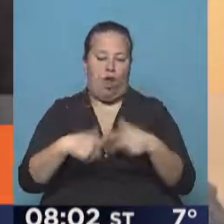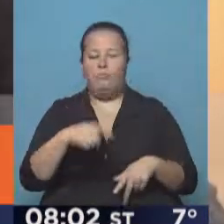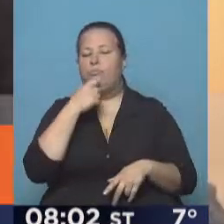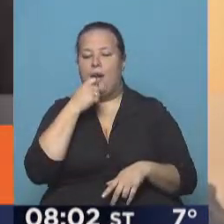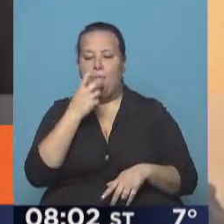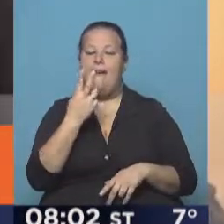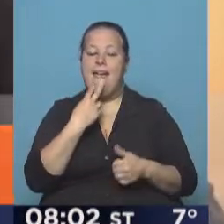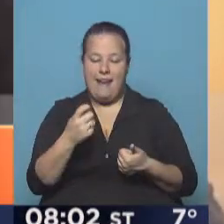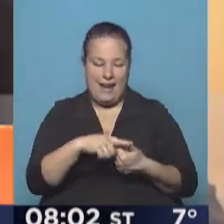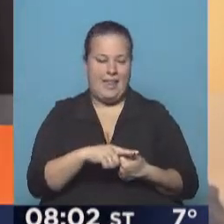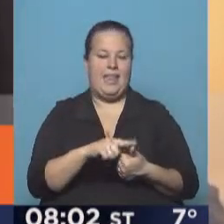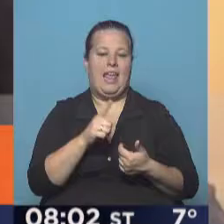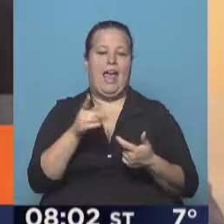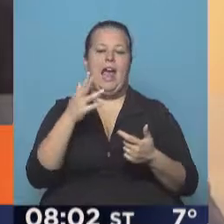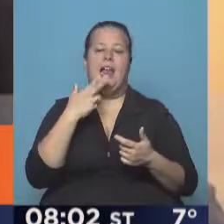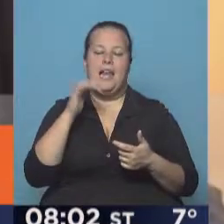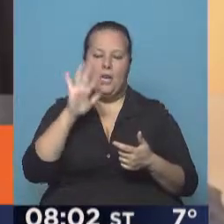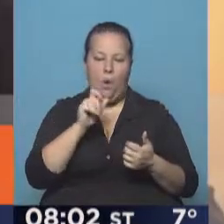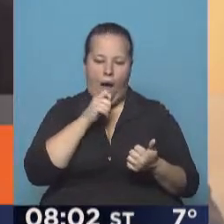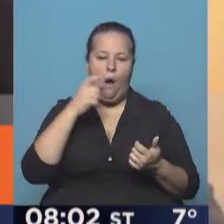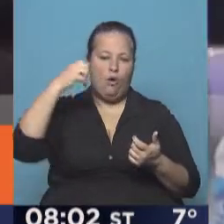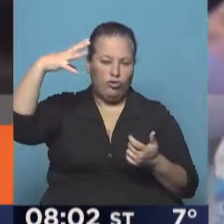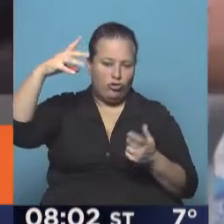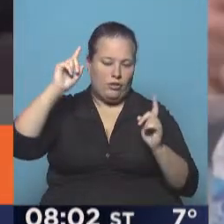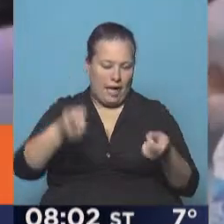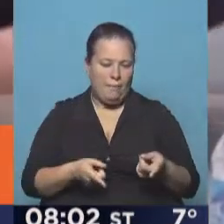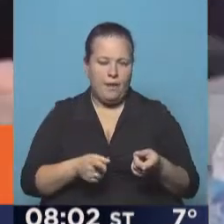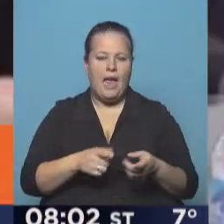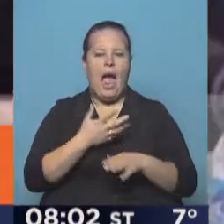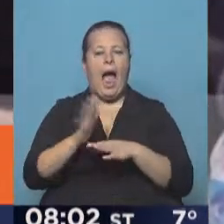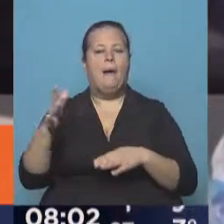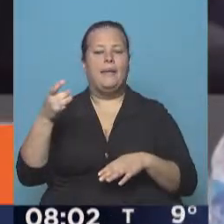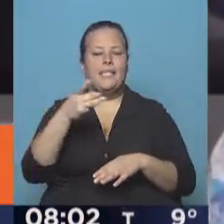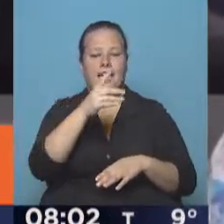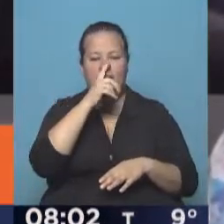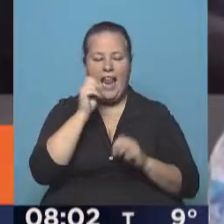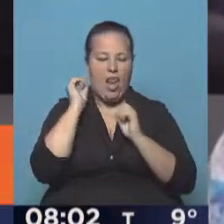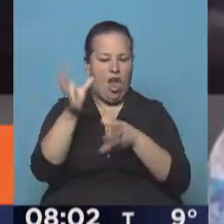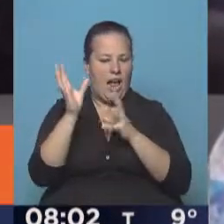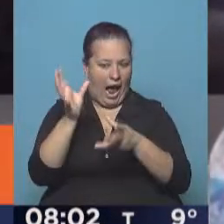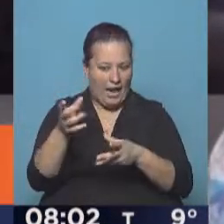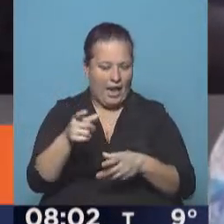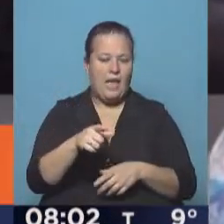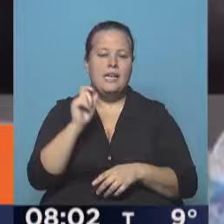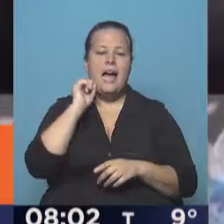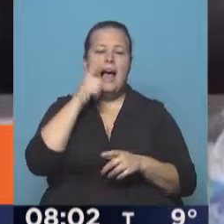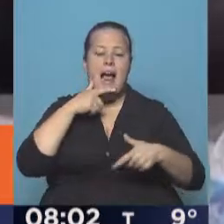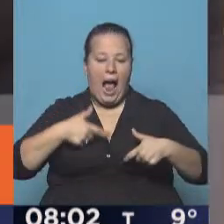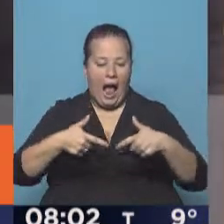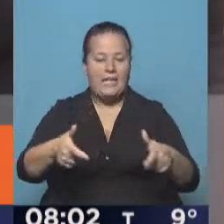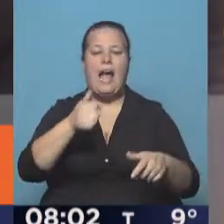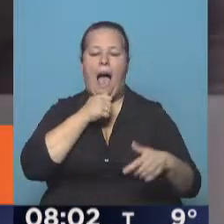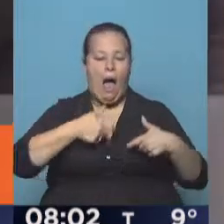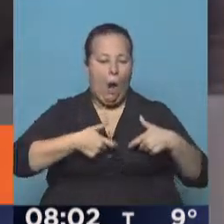ese país. China hará una inversión, decíamos, de 25 mil millones de dólares en los próximos 5 años para el desarrollo de infraestructura,